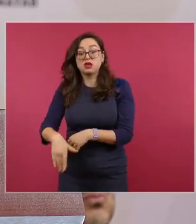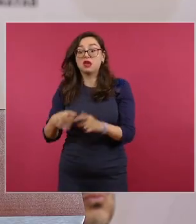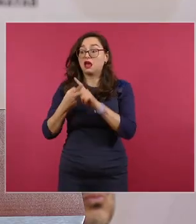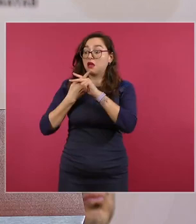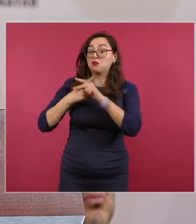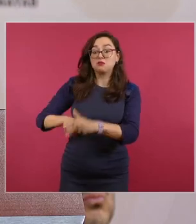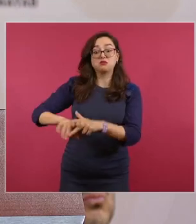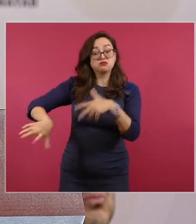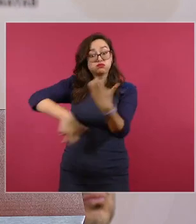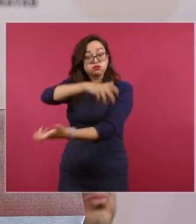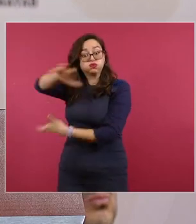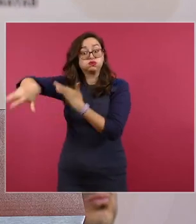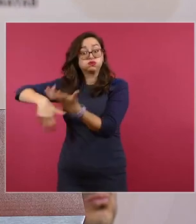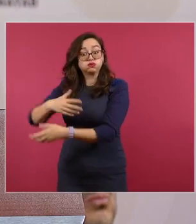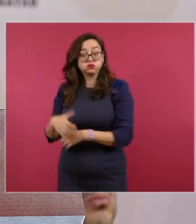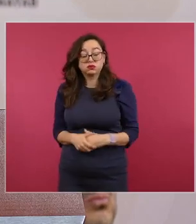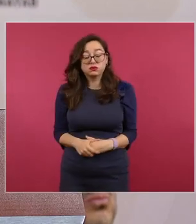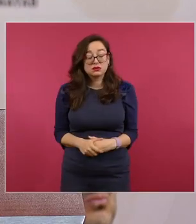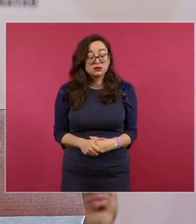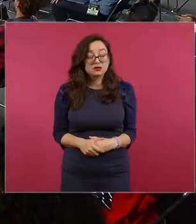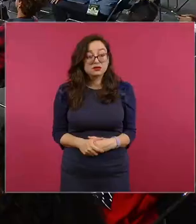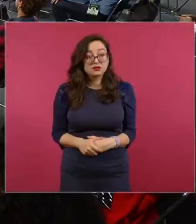que bandas